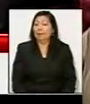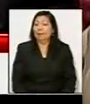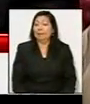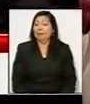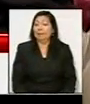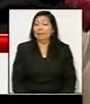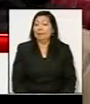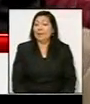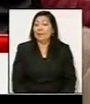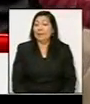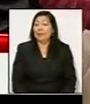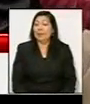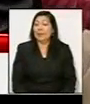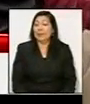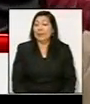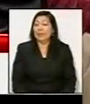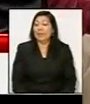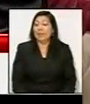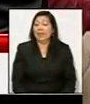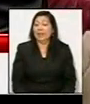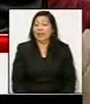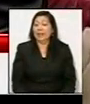finalmente presidenta